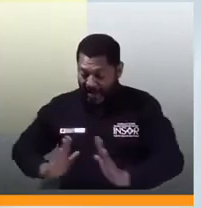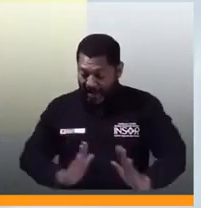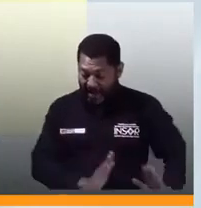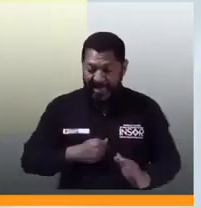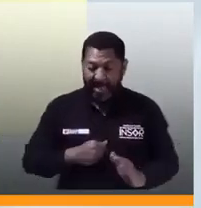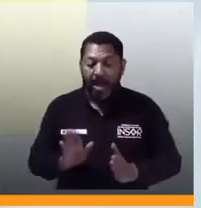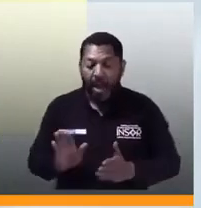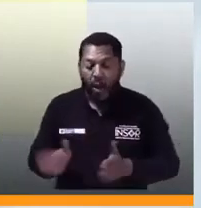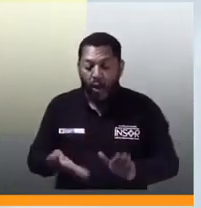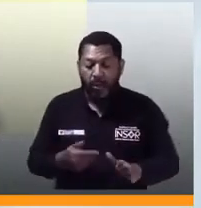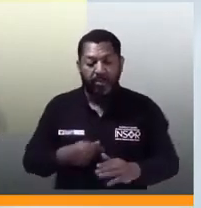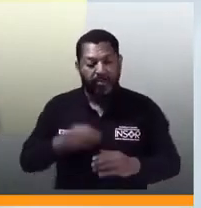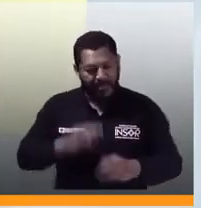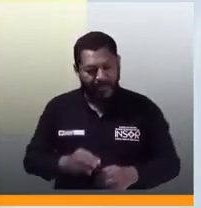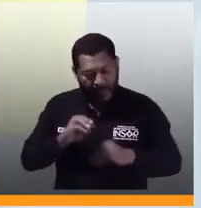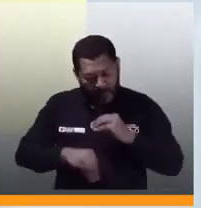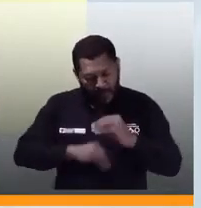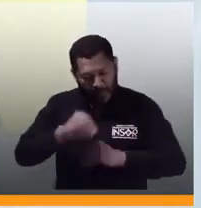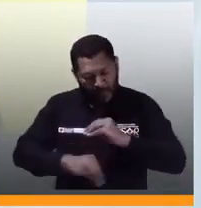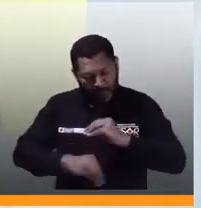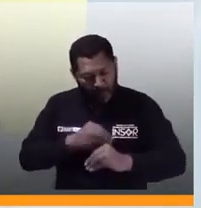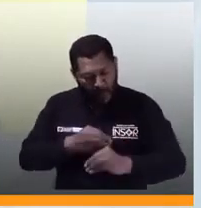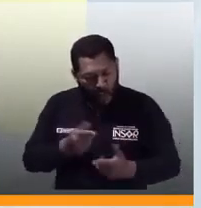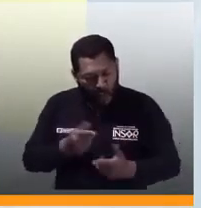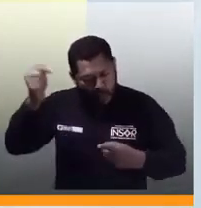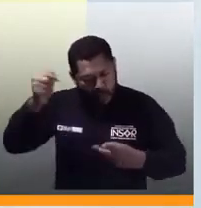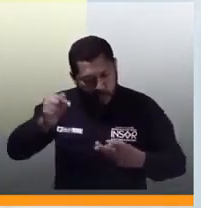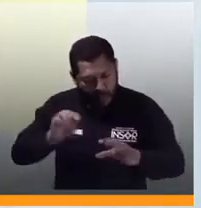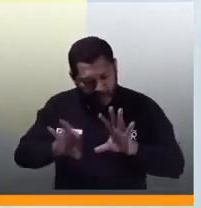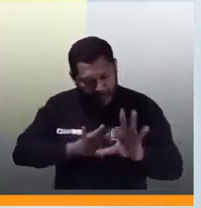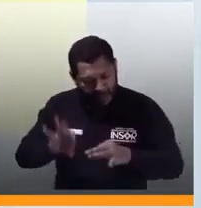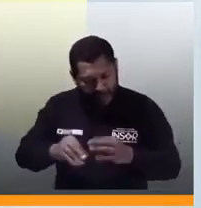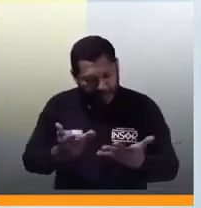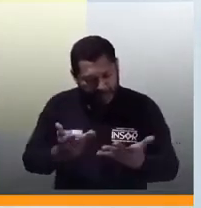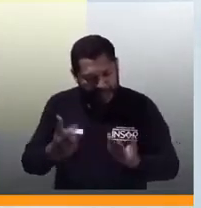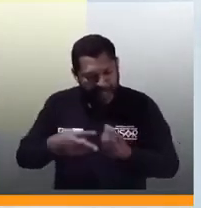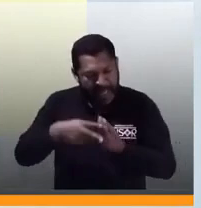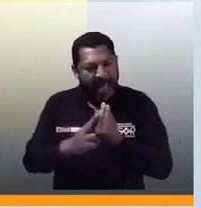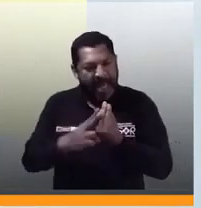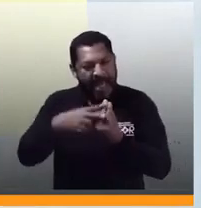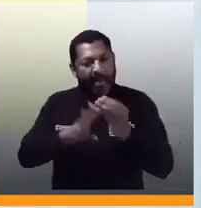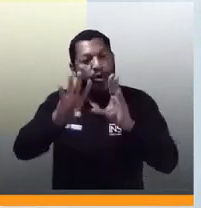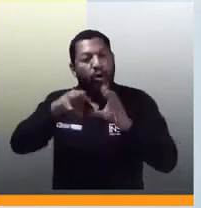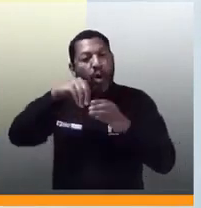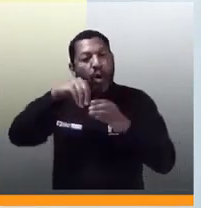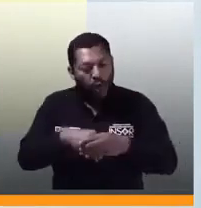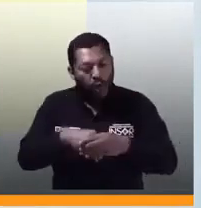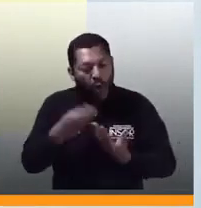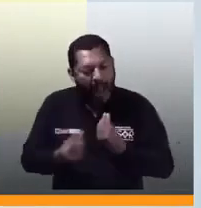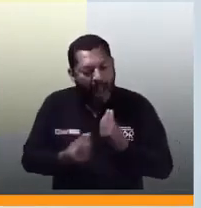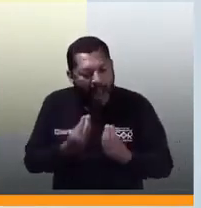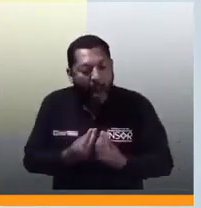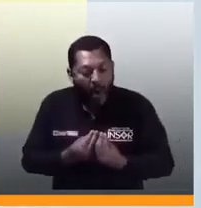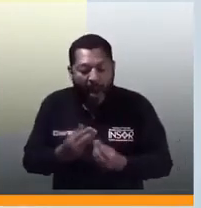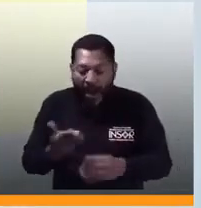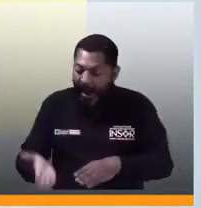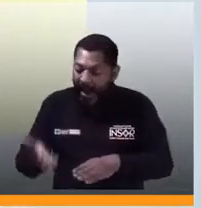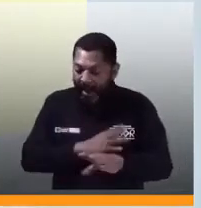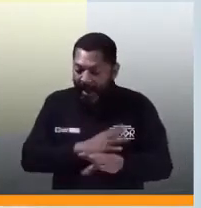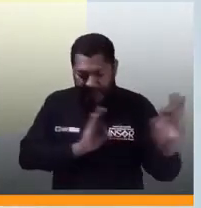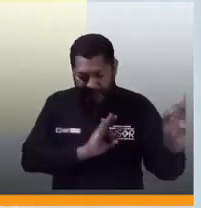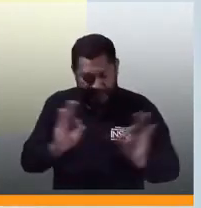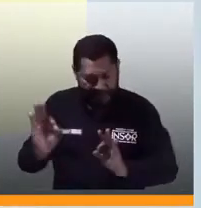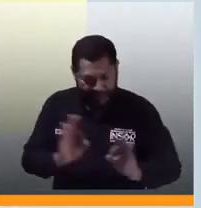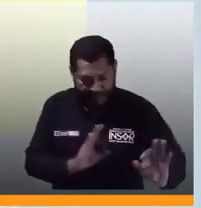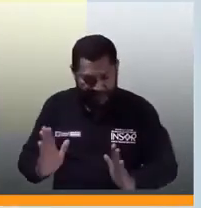bastante concienzuda, una planificación y apropiación de las herramientas tecnológicas que voy a usar, y por lo tanto eso